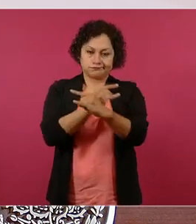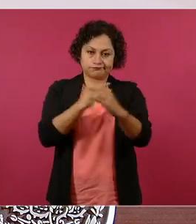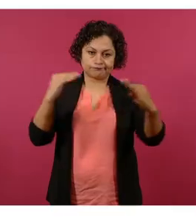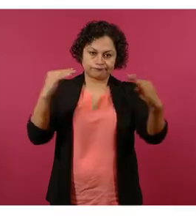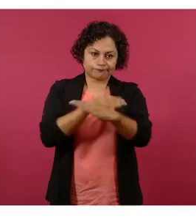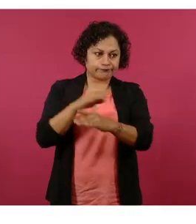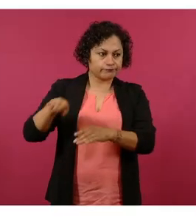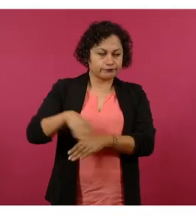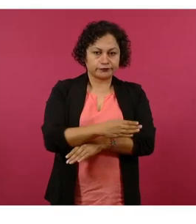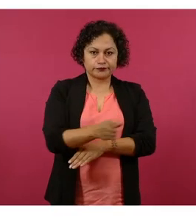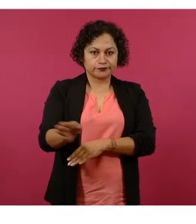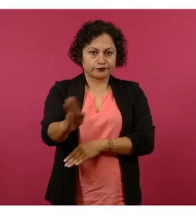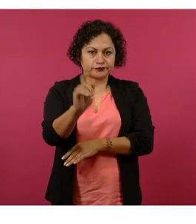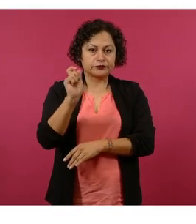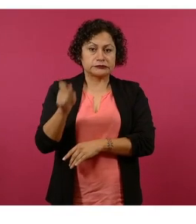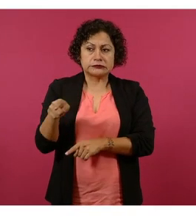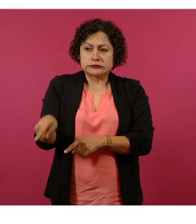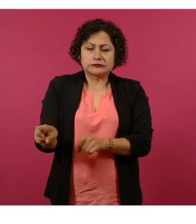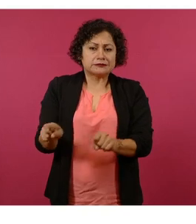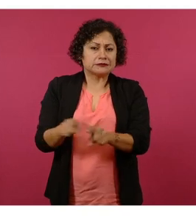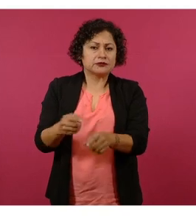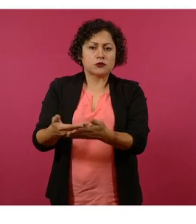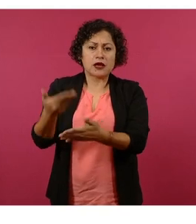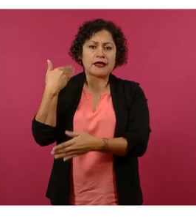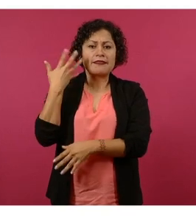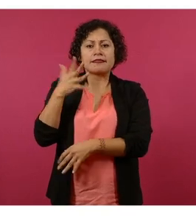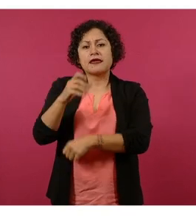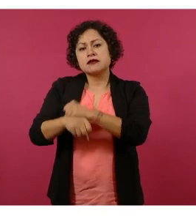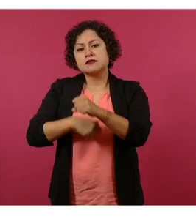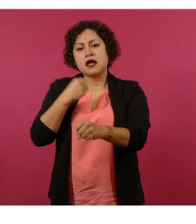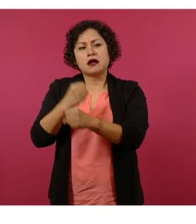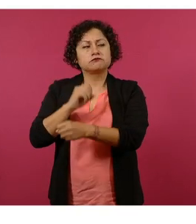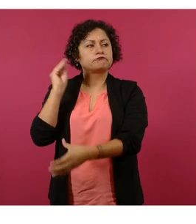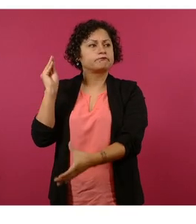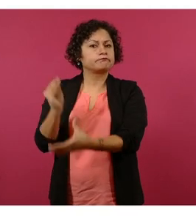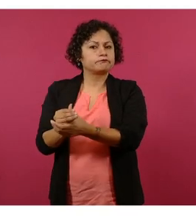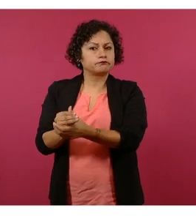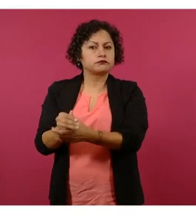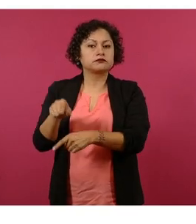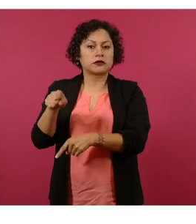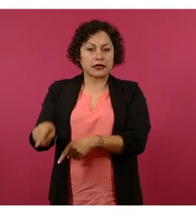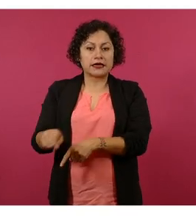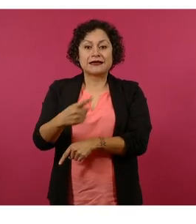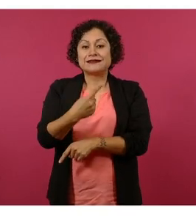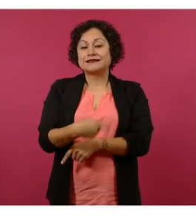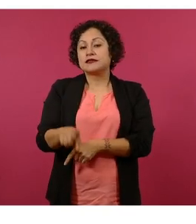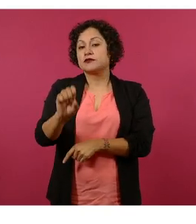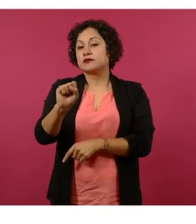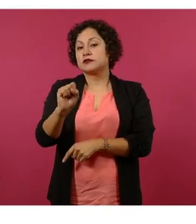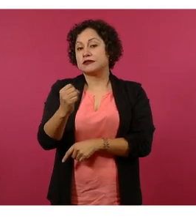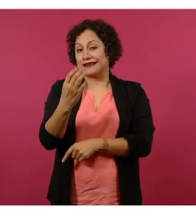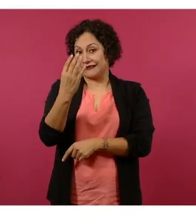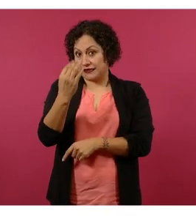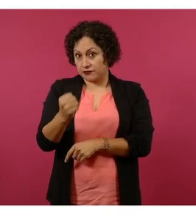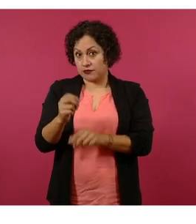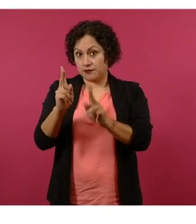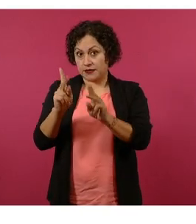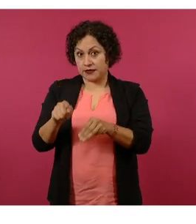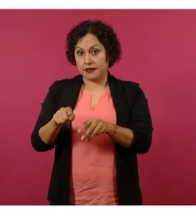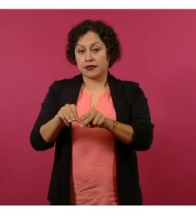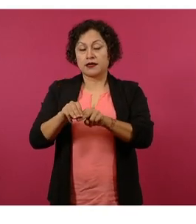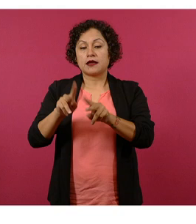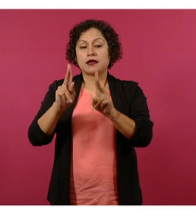más de 10 años en construcción eh tiene 169 kmr que unen la ciudad de Mitla